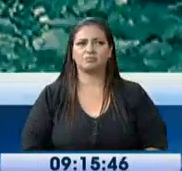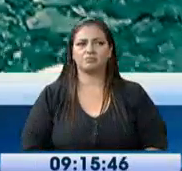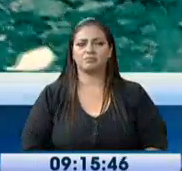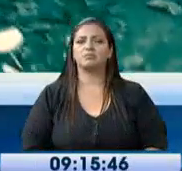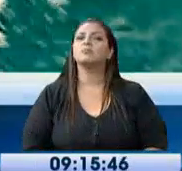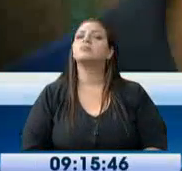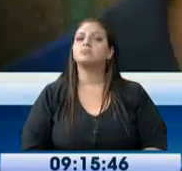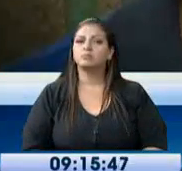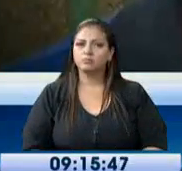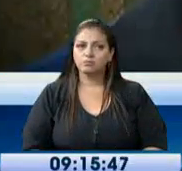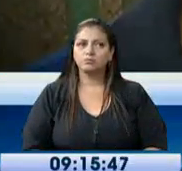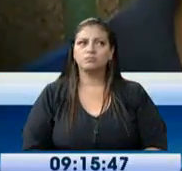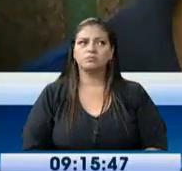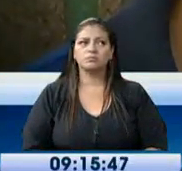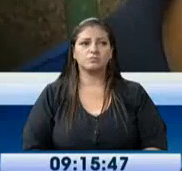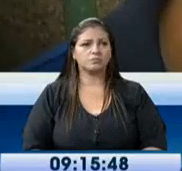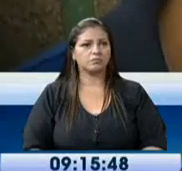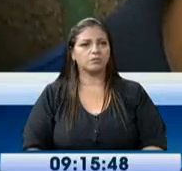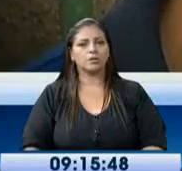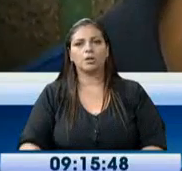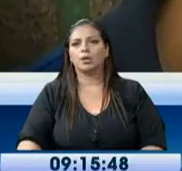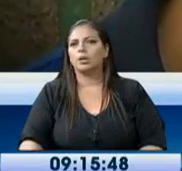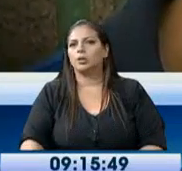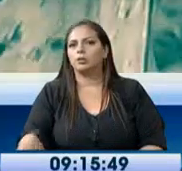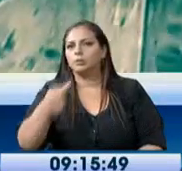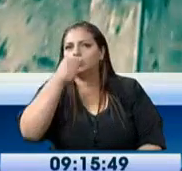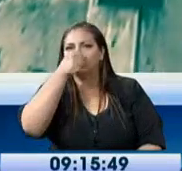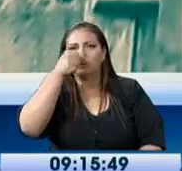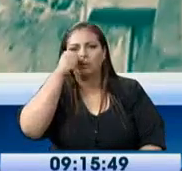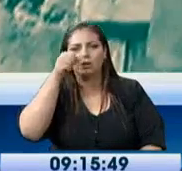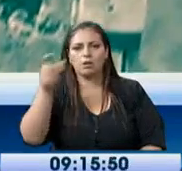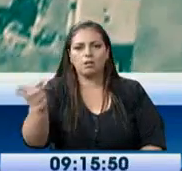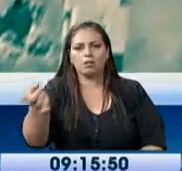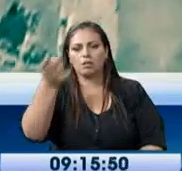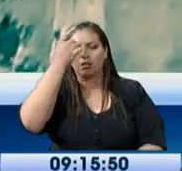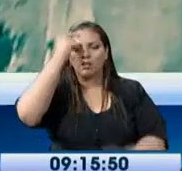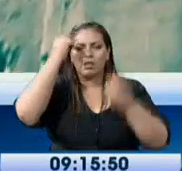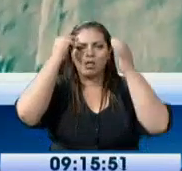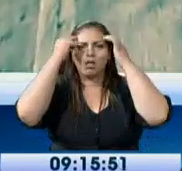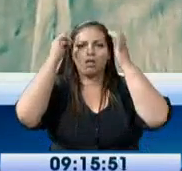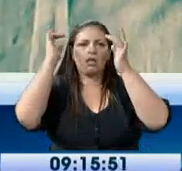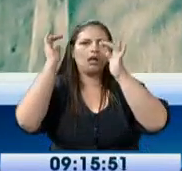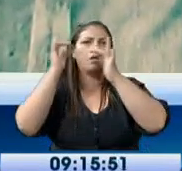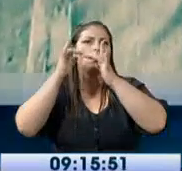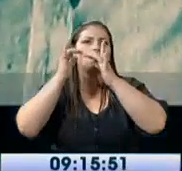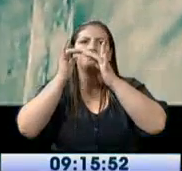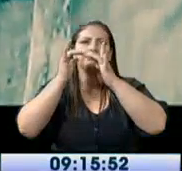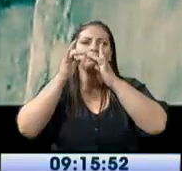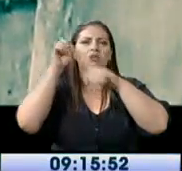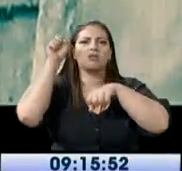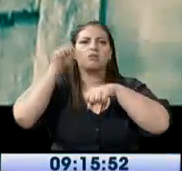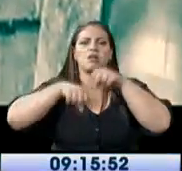hace matar, la droga hace violar, entonces es el temor mío. Informó Jorge Escobar.